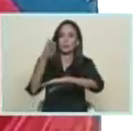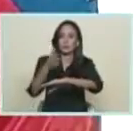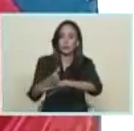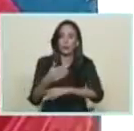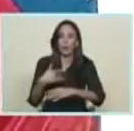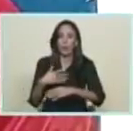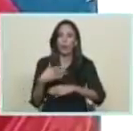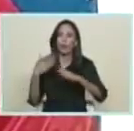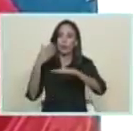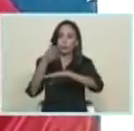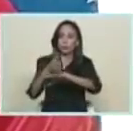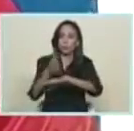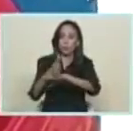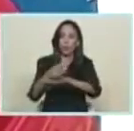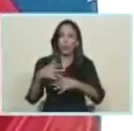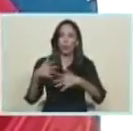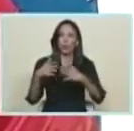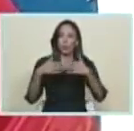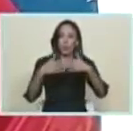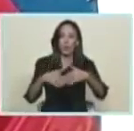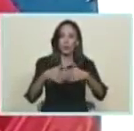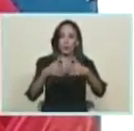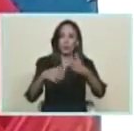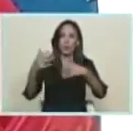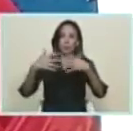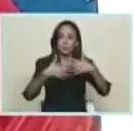una nave militar estadounidense.